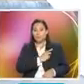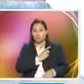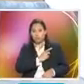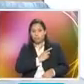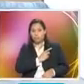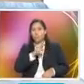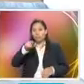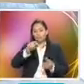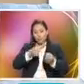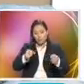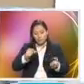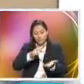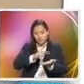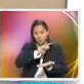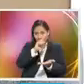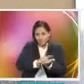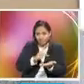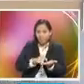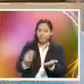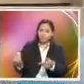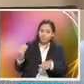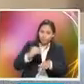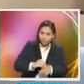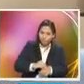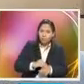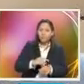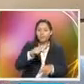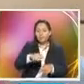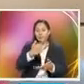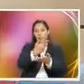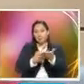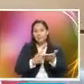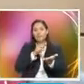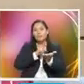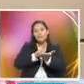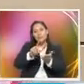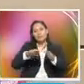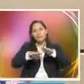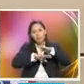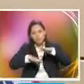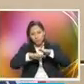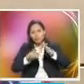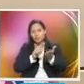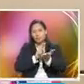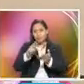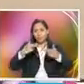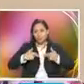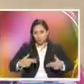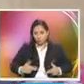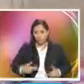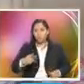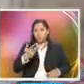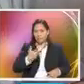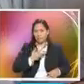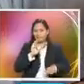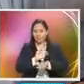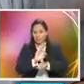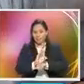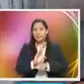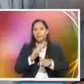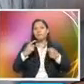ahí en la Constitución en donde se va a determinar. Sí. Y además ahí viene el catálogo de derechos fundamentales, de derechos humanos que vamos a tener las